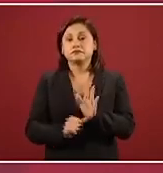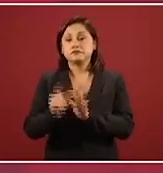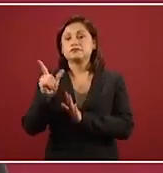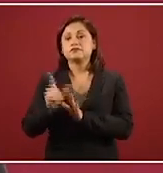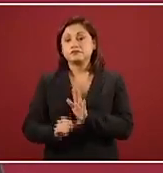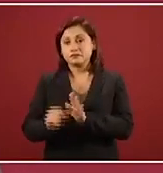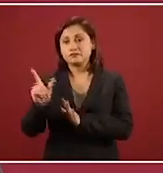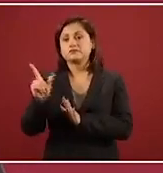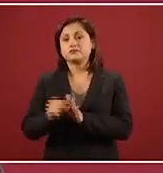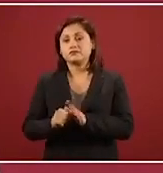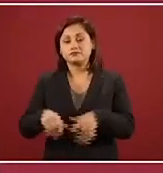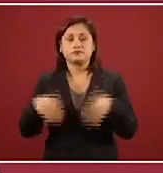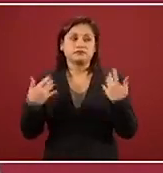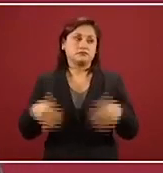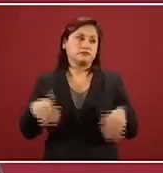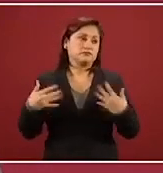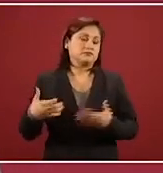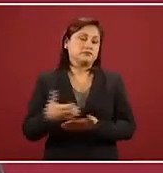Se rayaban.